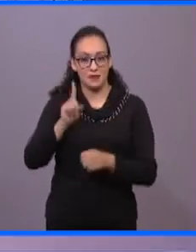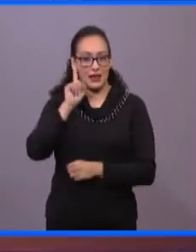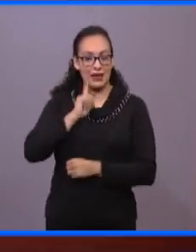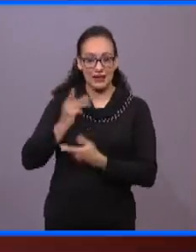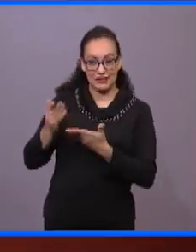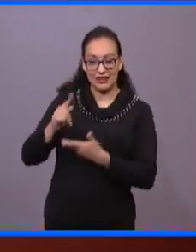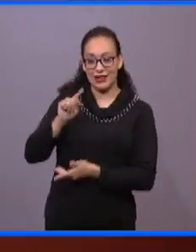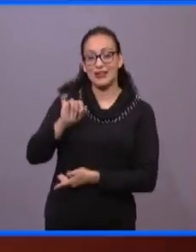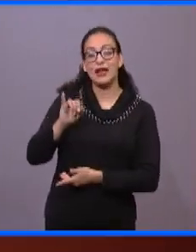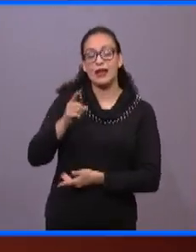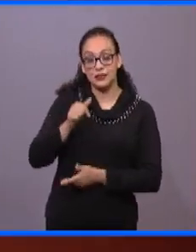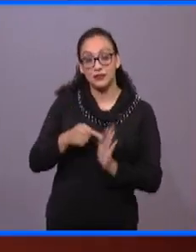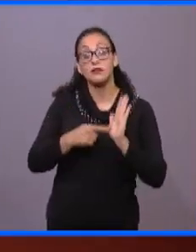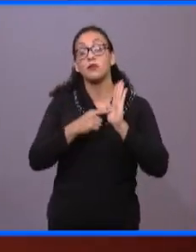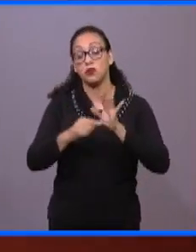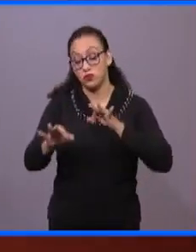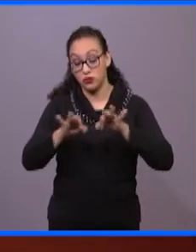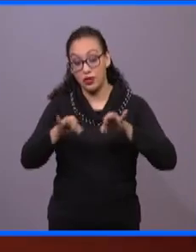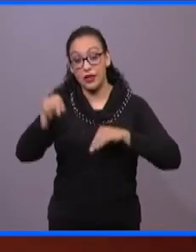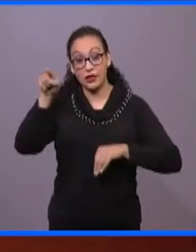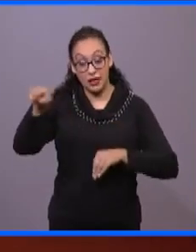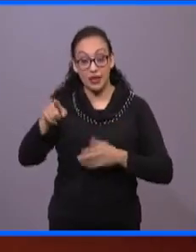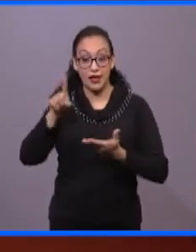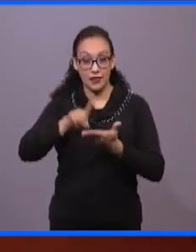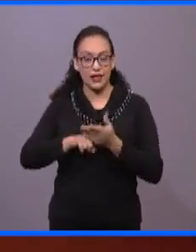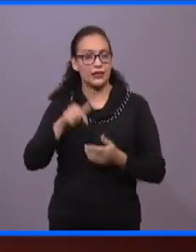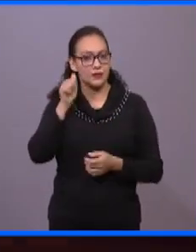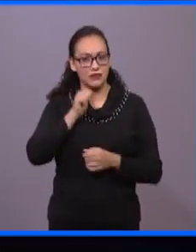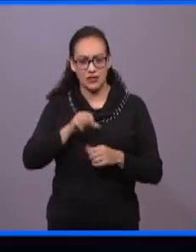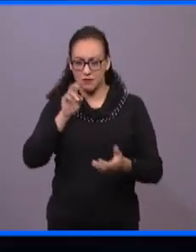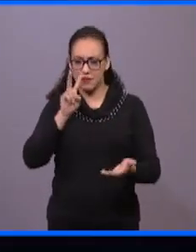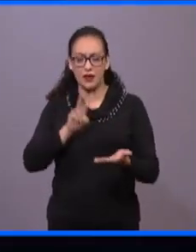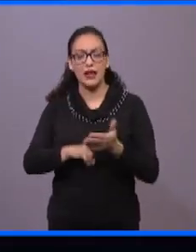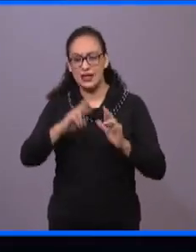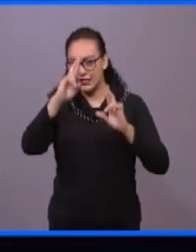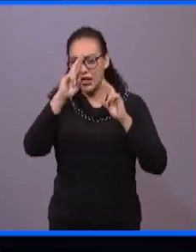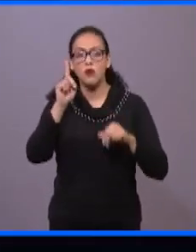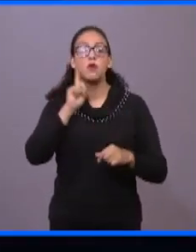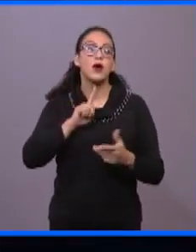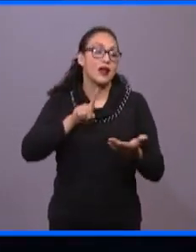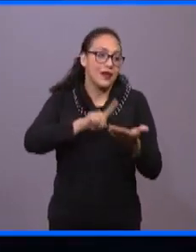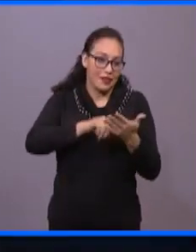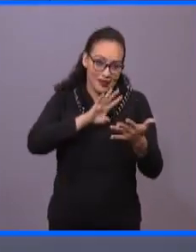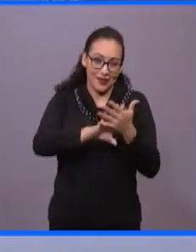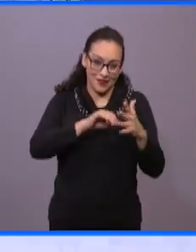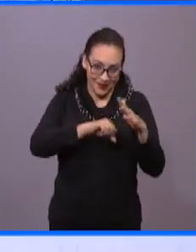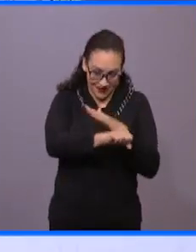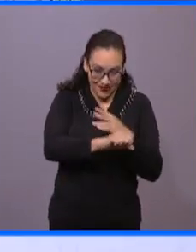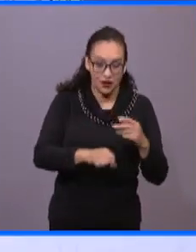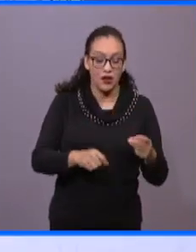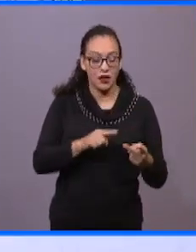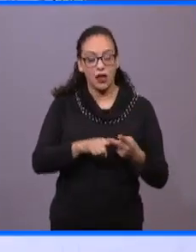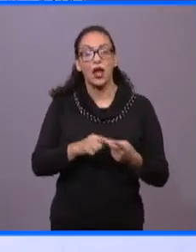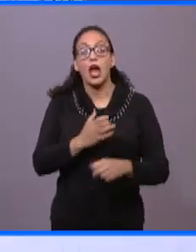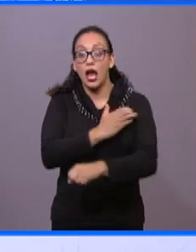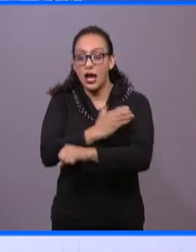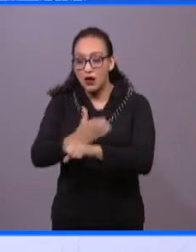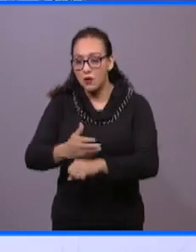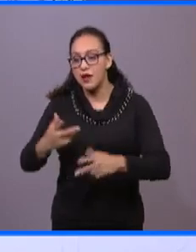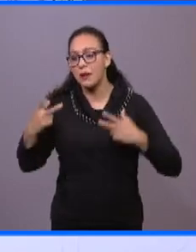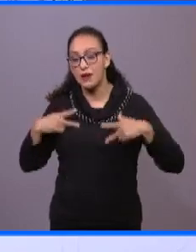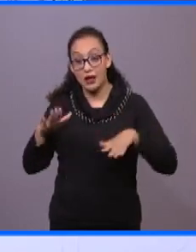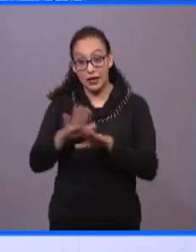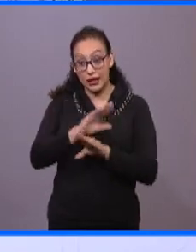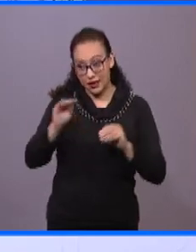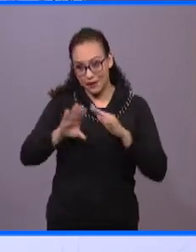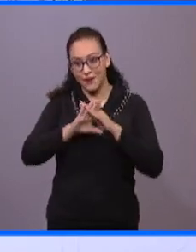trabajo del instituto en la defensa con perspectiva de género de mujeres privadas de la libertad, el acompañamiento a personas en situación de